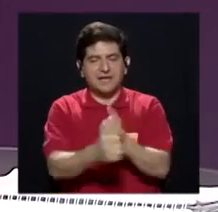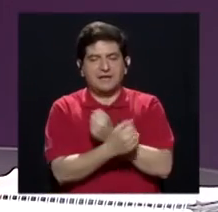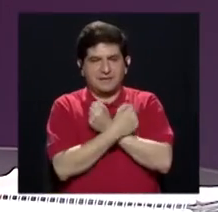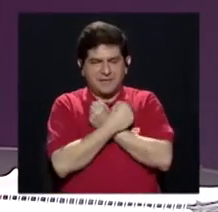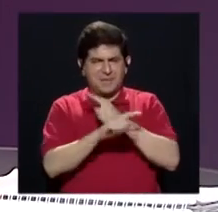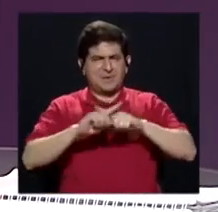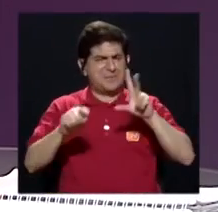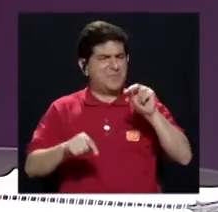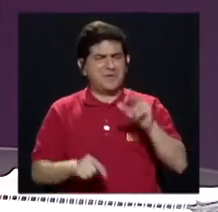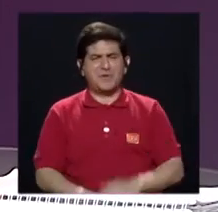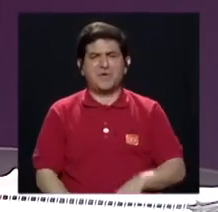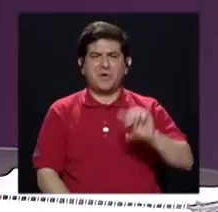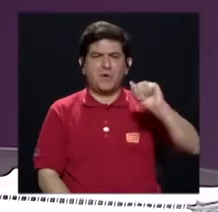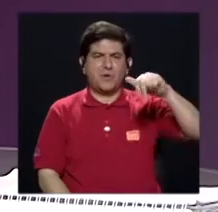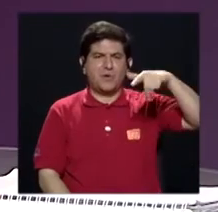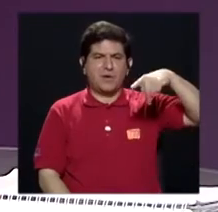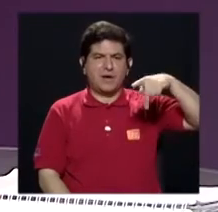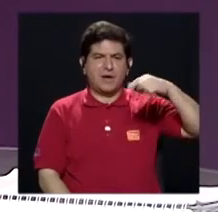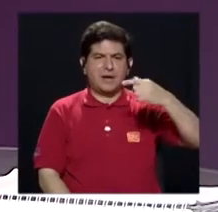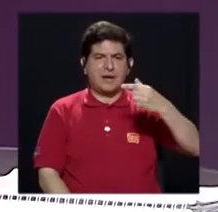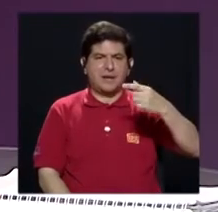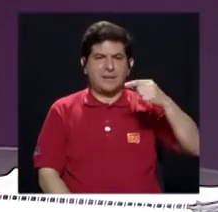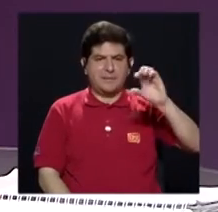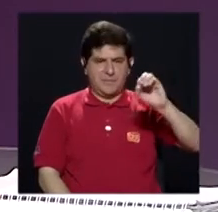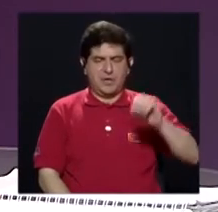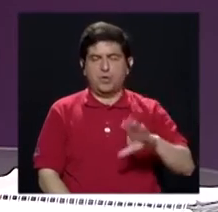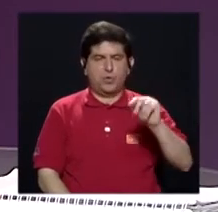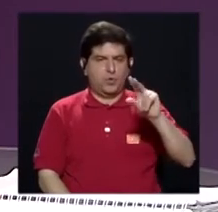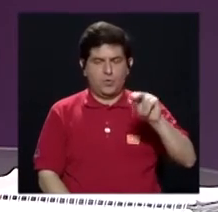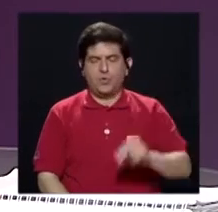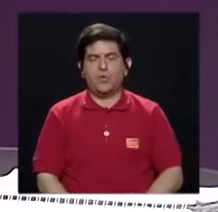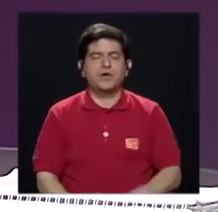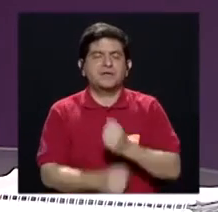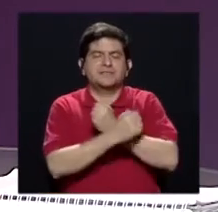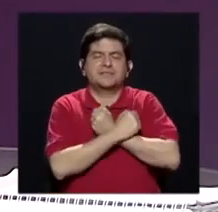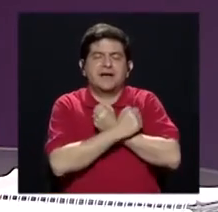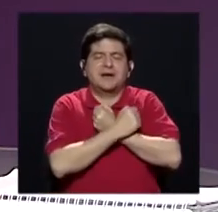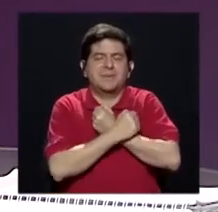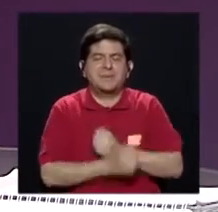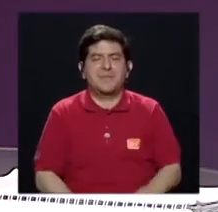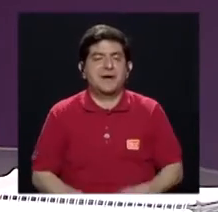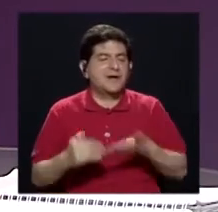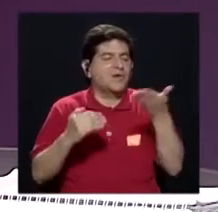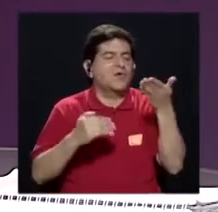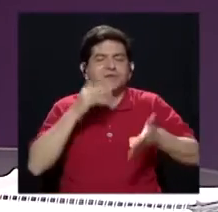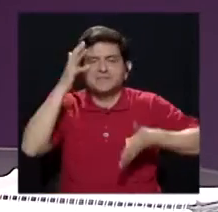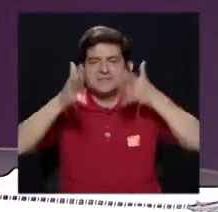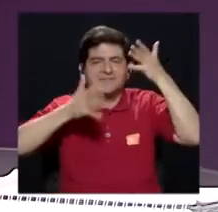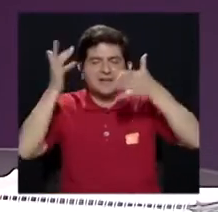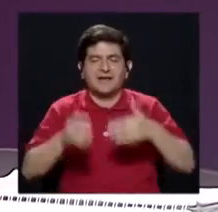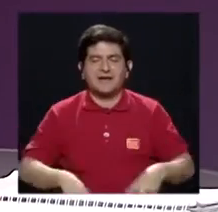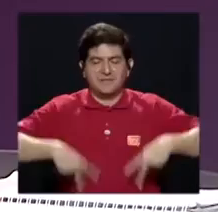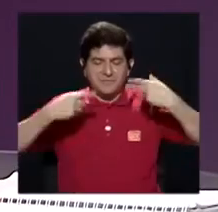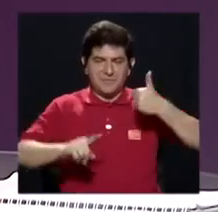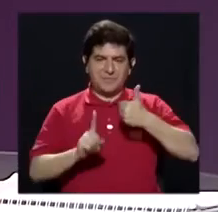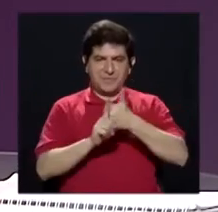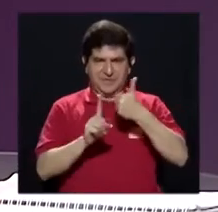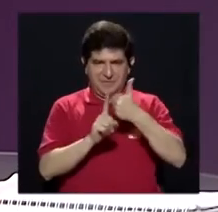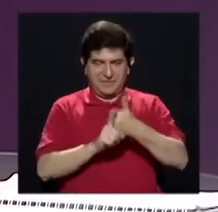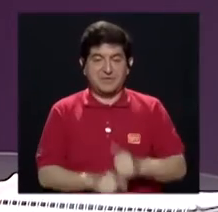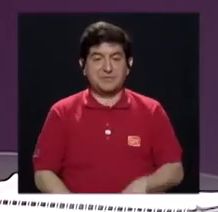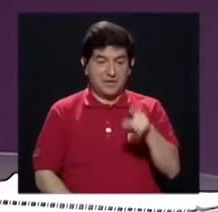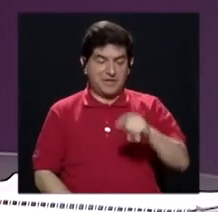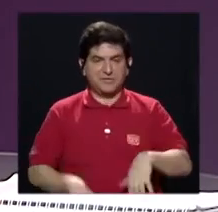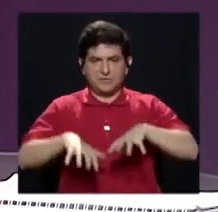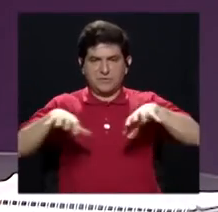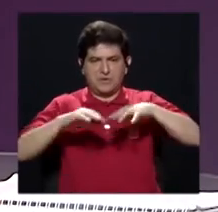el amor no como apego, no como sufrimiento, sino el amor a la creación, el amor a la vida misma, ¿no? que es un nivel vibratorio mucho más